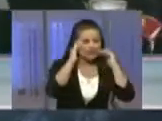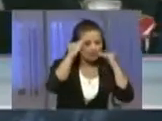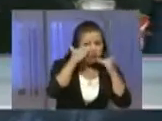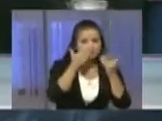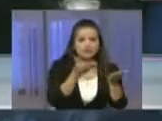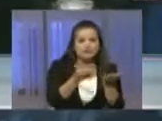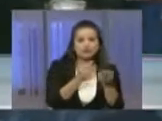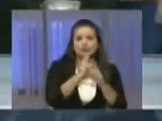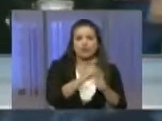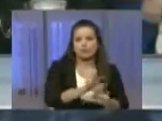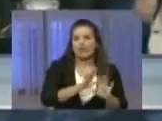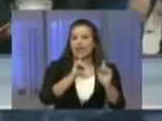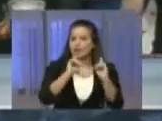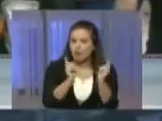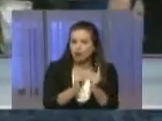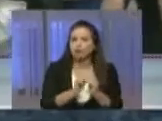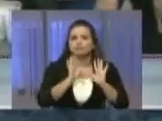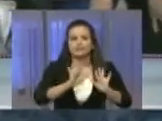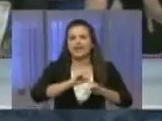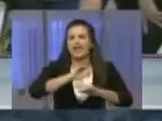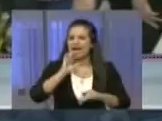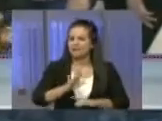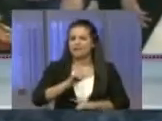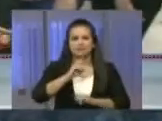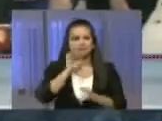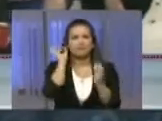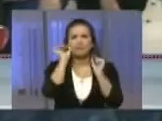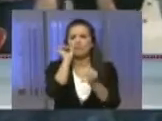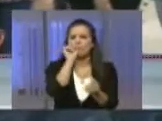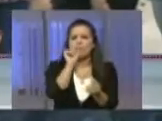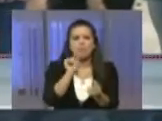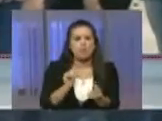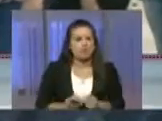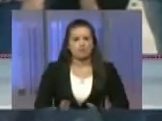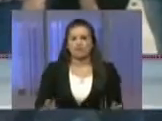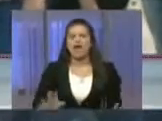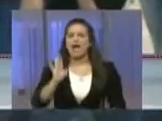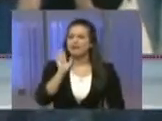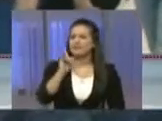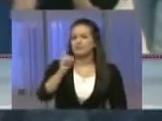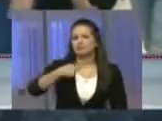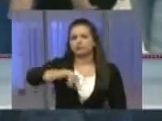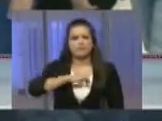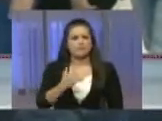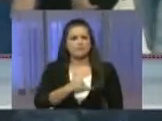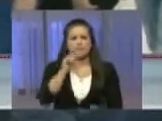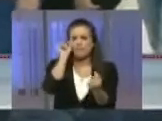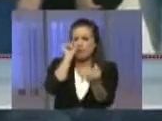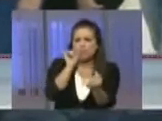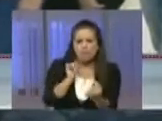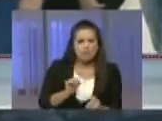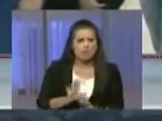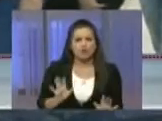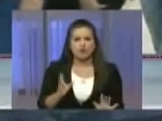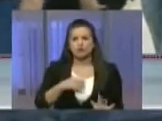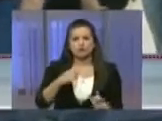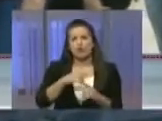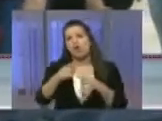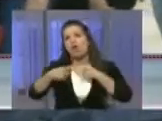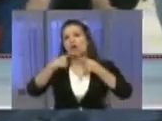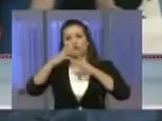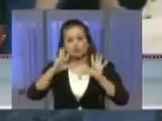concretos así debemos ser nosotros en todas las cosas de la vida tener ir a la